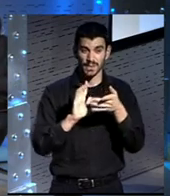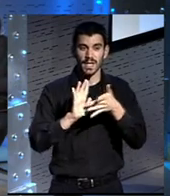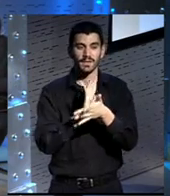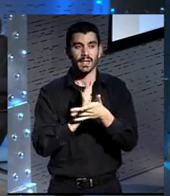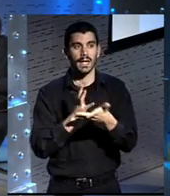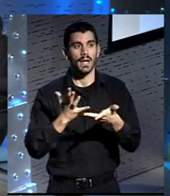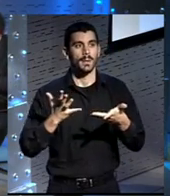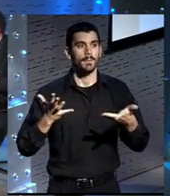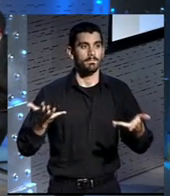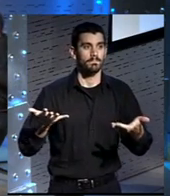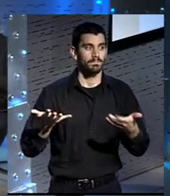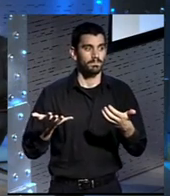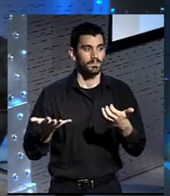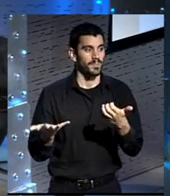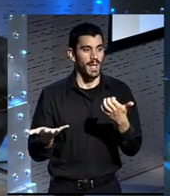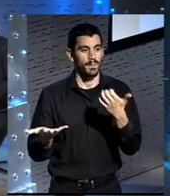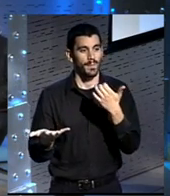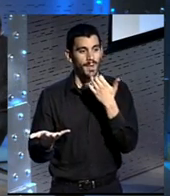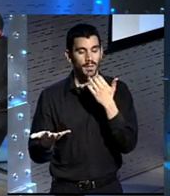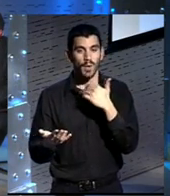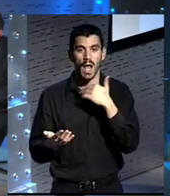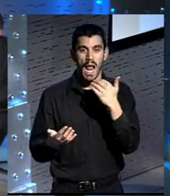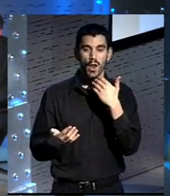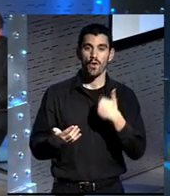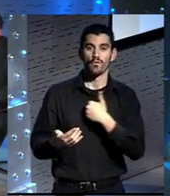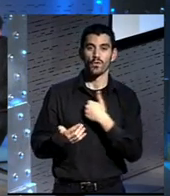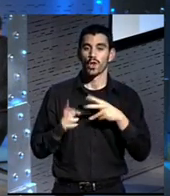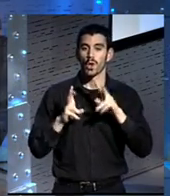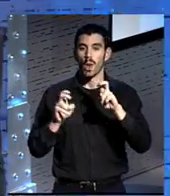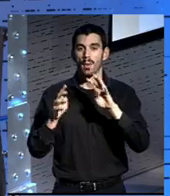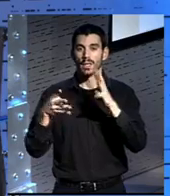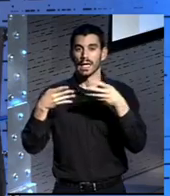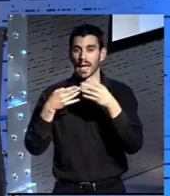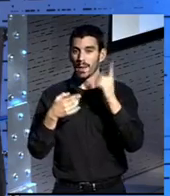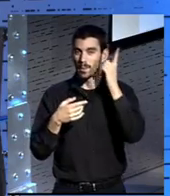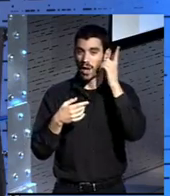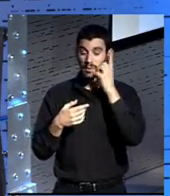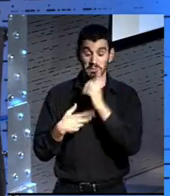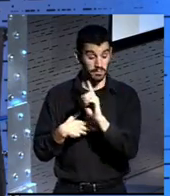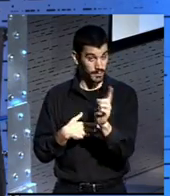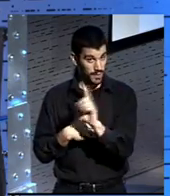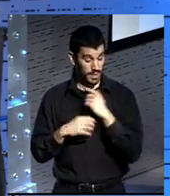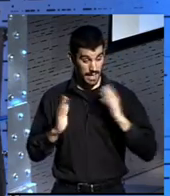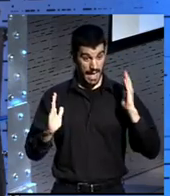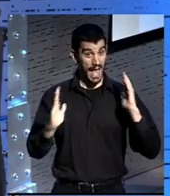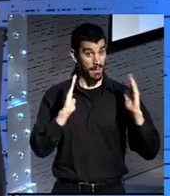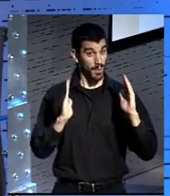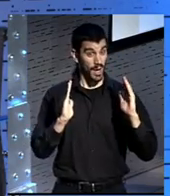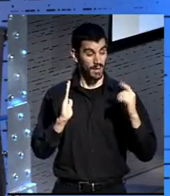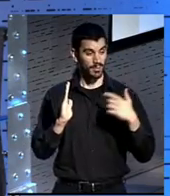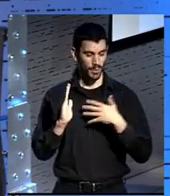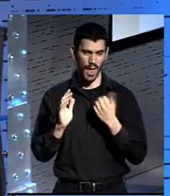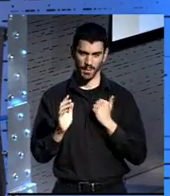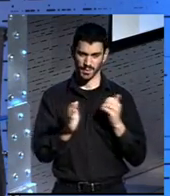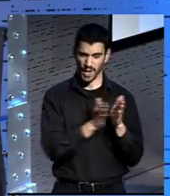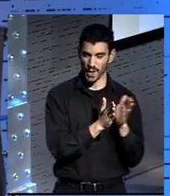funciones así como glamurosas vamos a ir introduciendo en los portales móviles, sino que, parafraseando un poco lo que decía Karina,